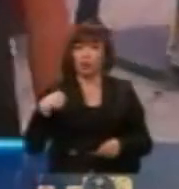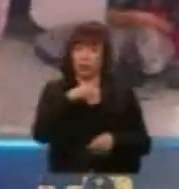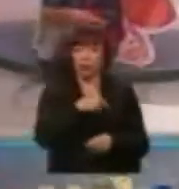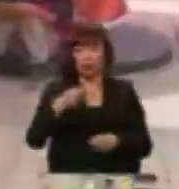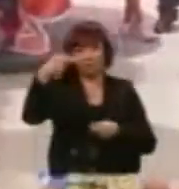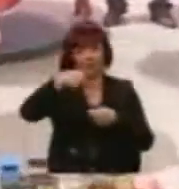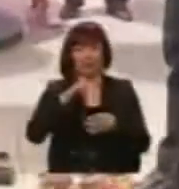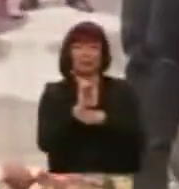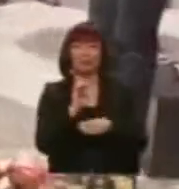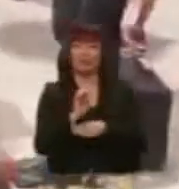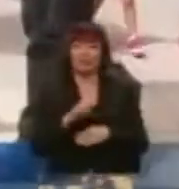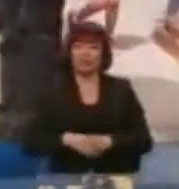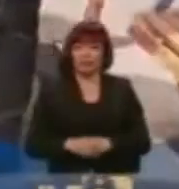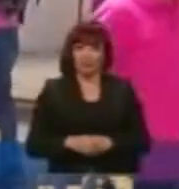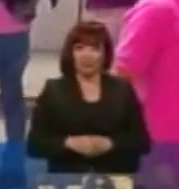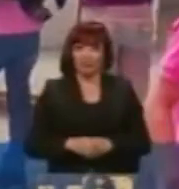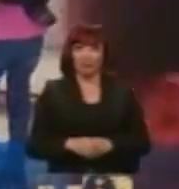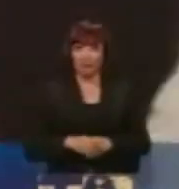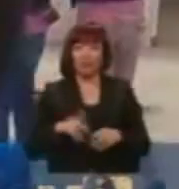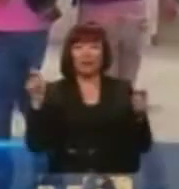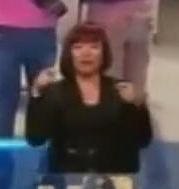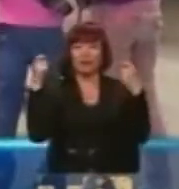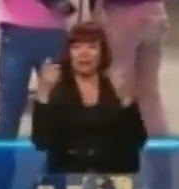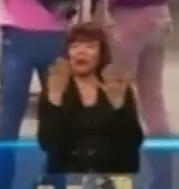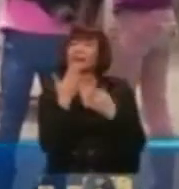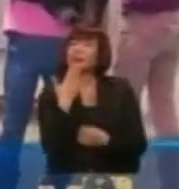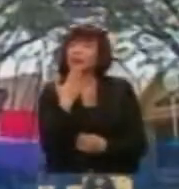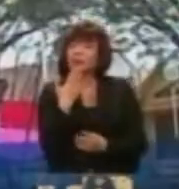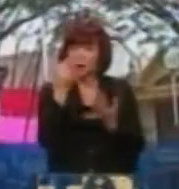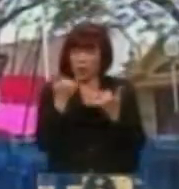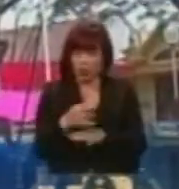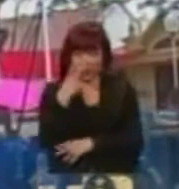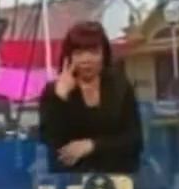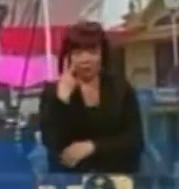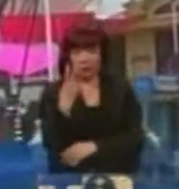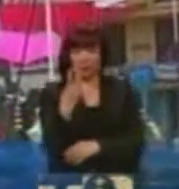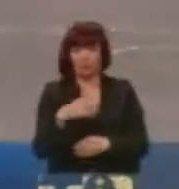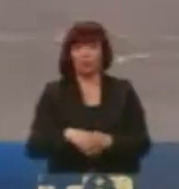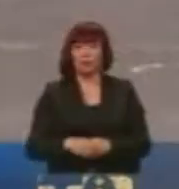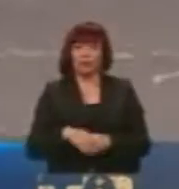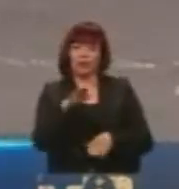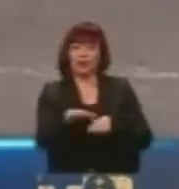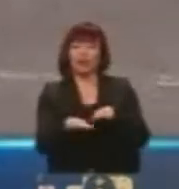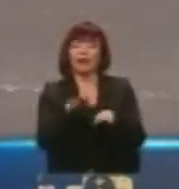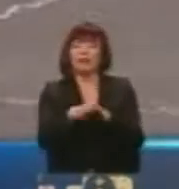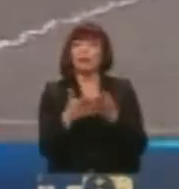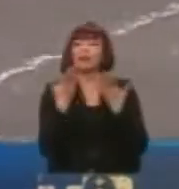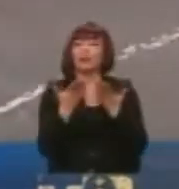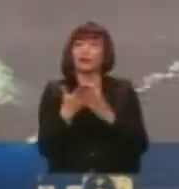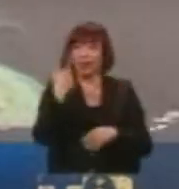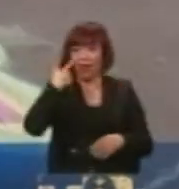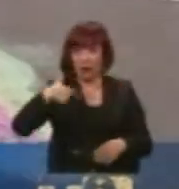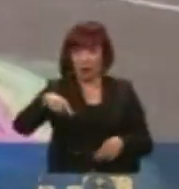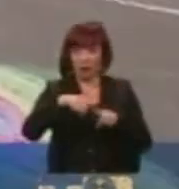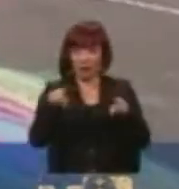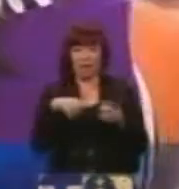El carácter de nacional de este festival viene de la mano con el programa Camino a Loja, que se realizará en las diferentes